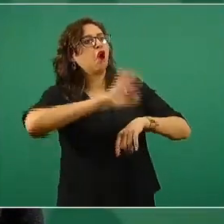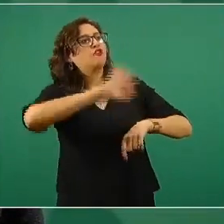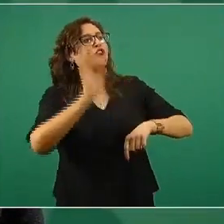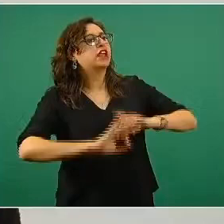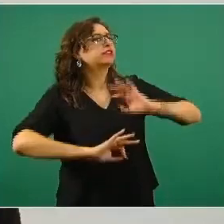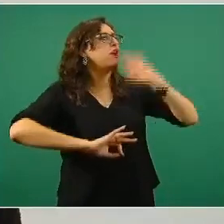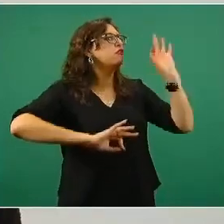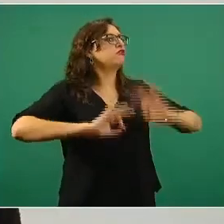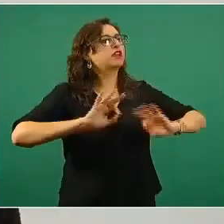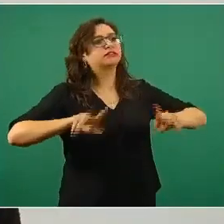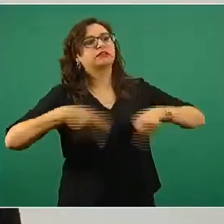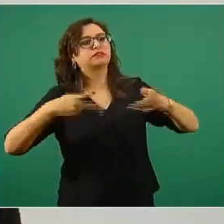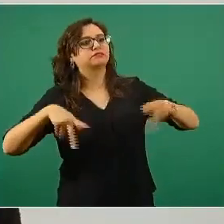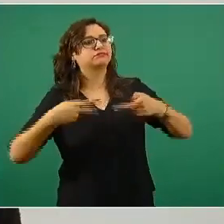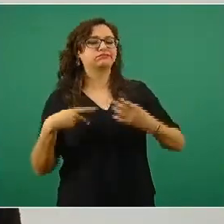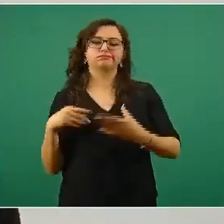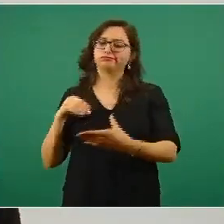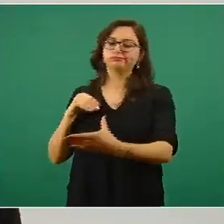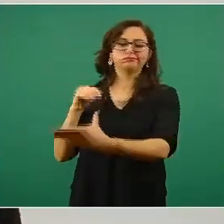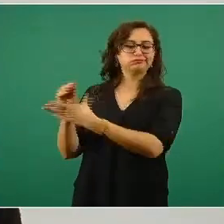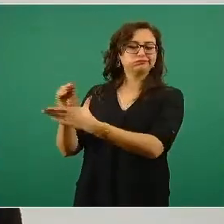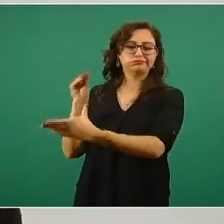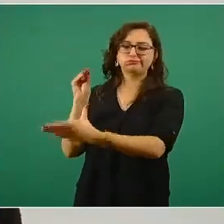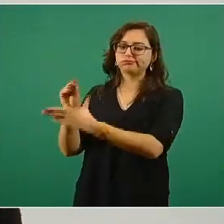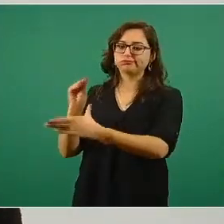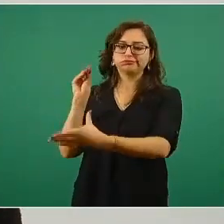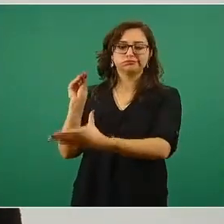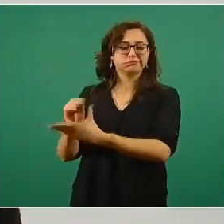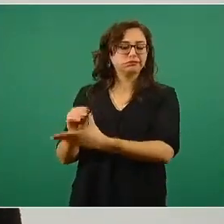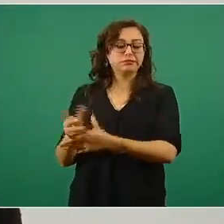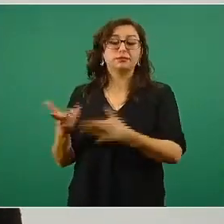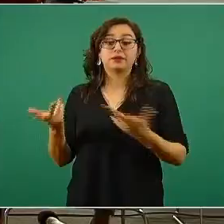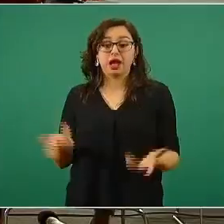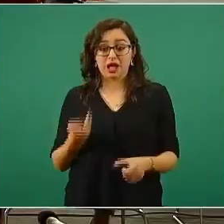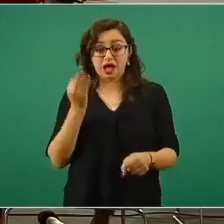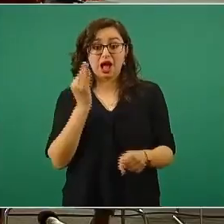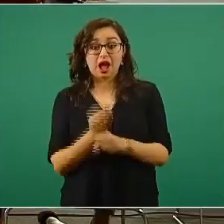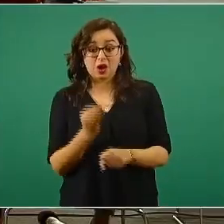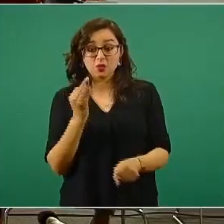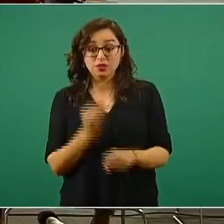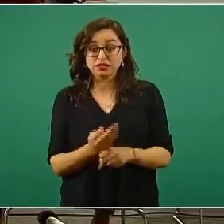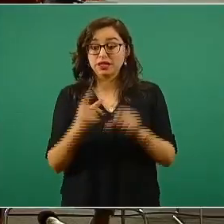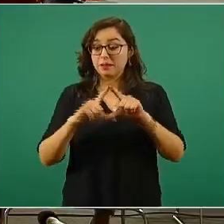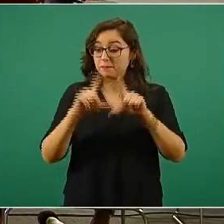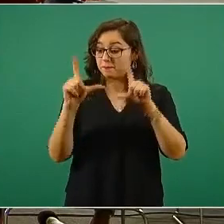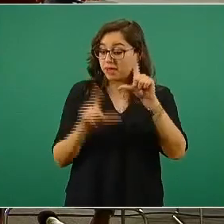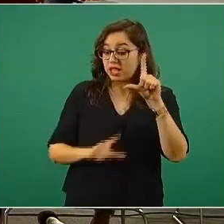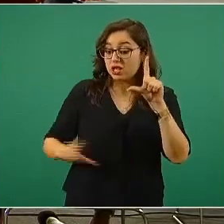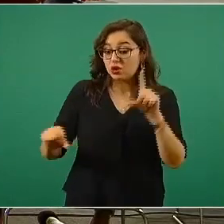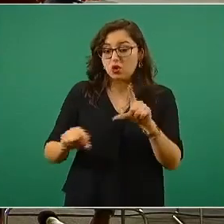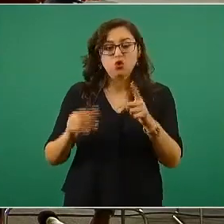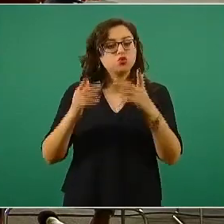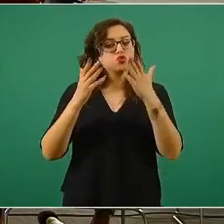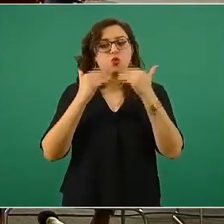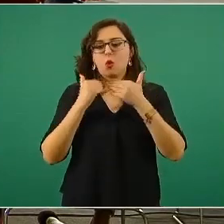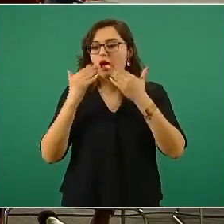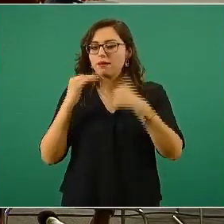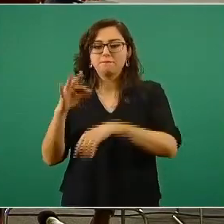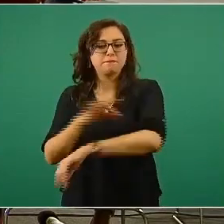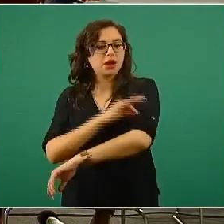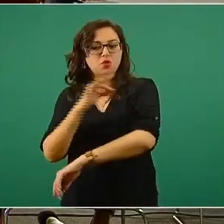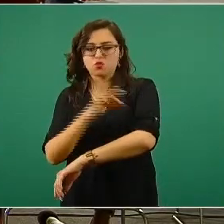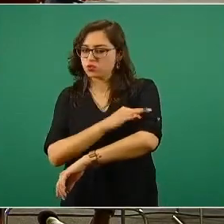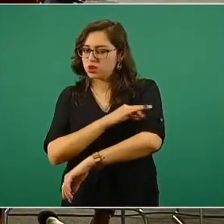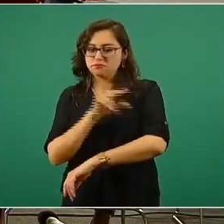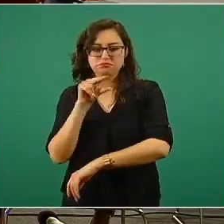de promociones que no llevan obviamente a nada, y recordar que en este momento en México la única vía